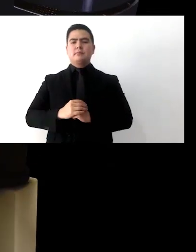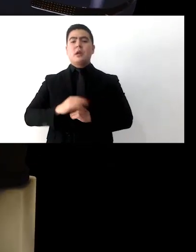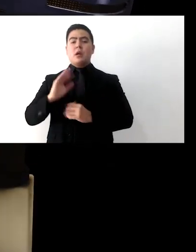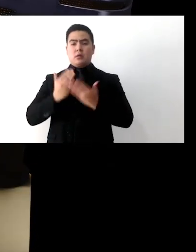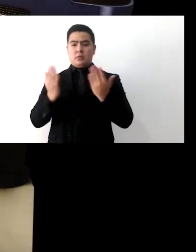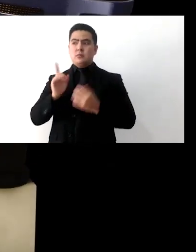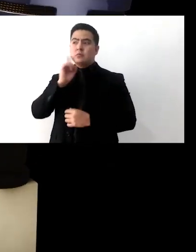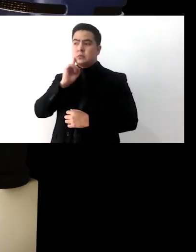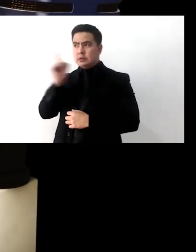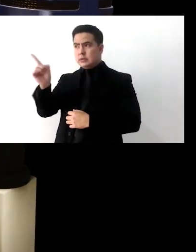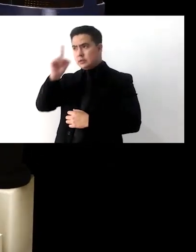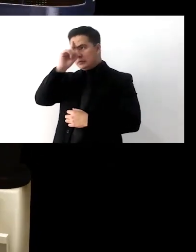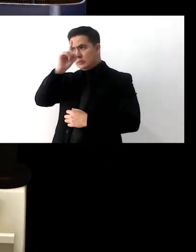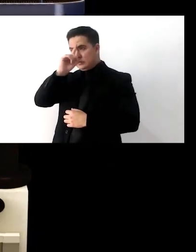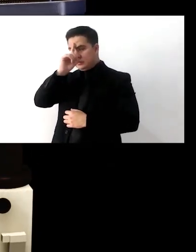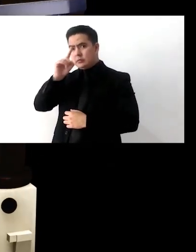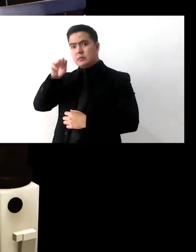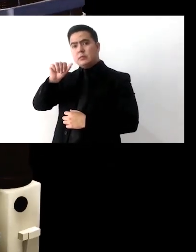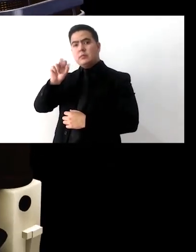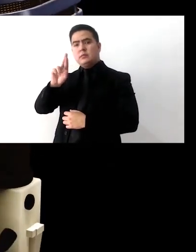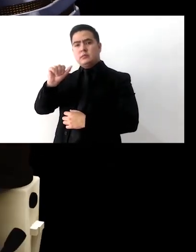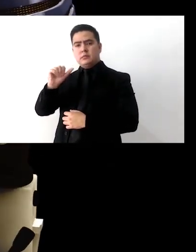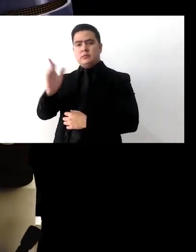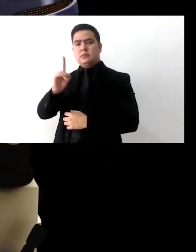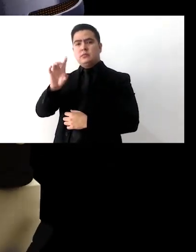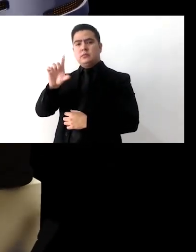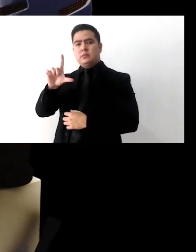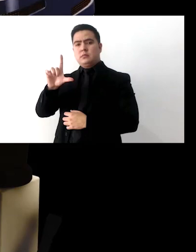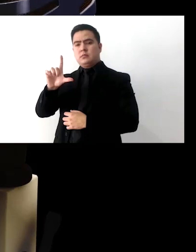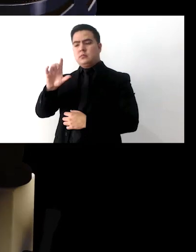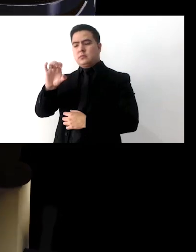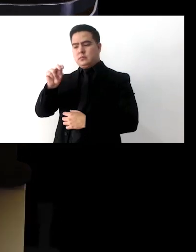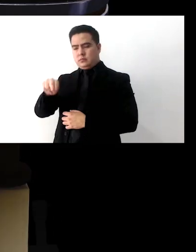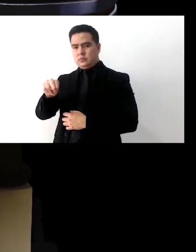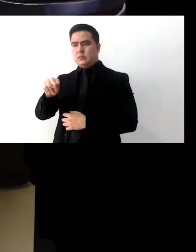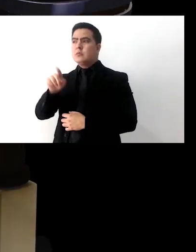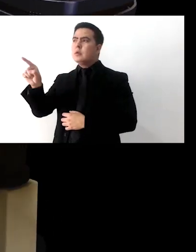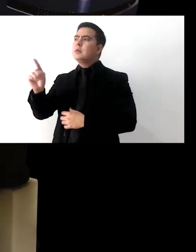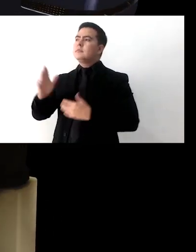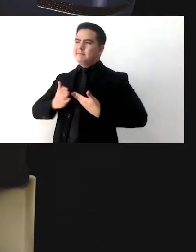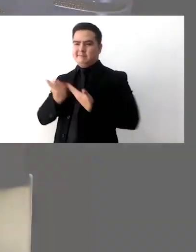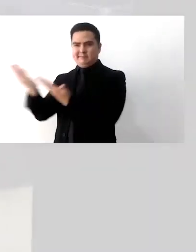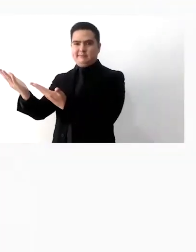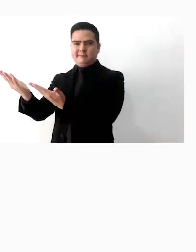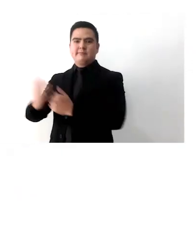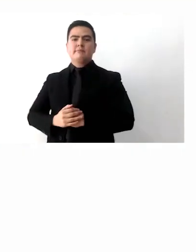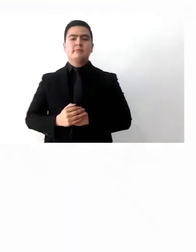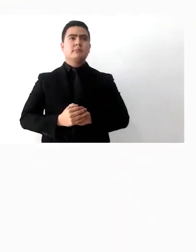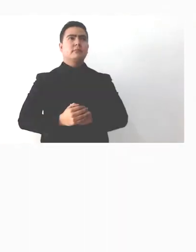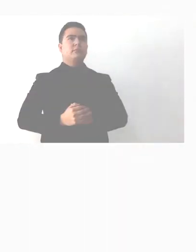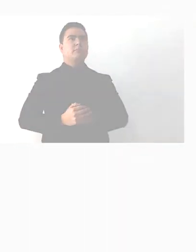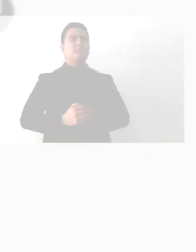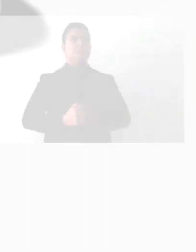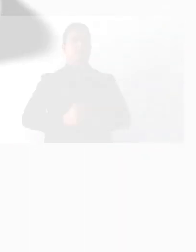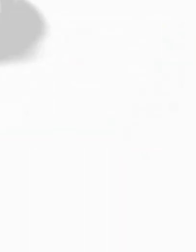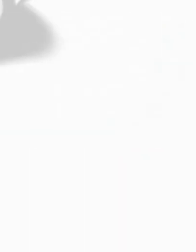consejera Gabriela María de León Farías nos va a presentar una interesante charla. Vamos con usted, consejera. Protagonistas de la vida